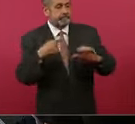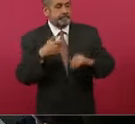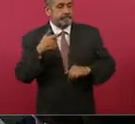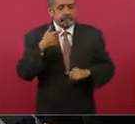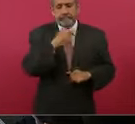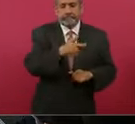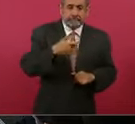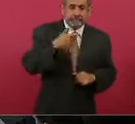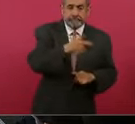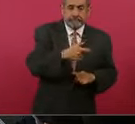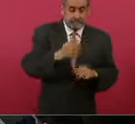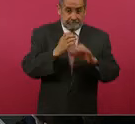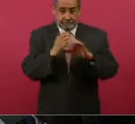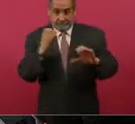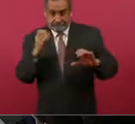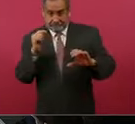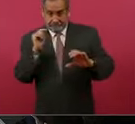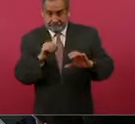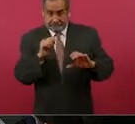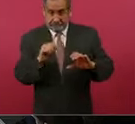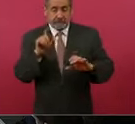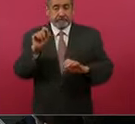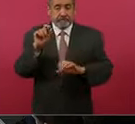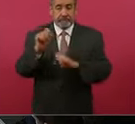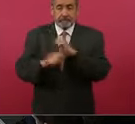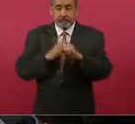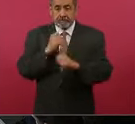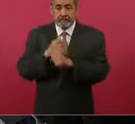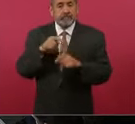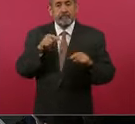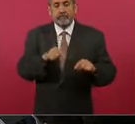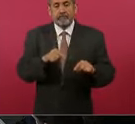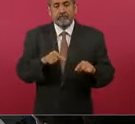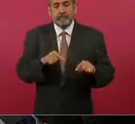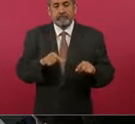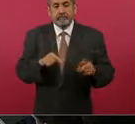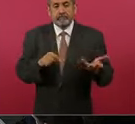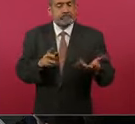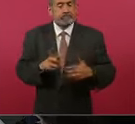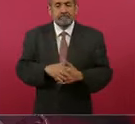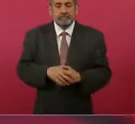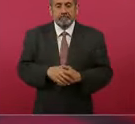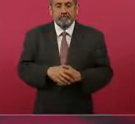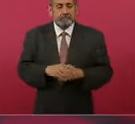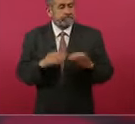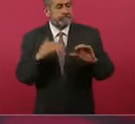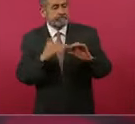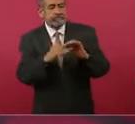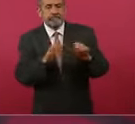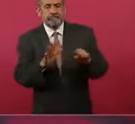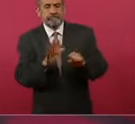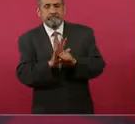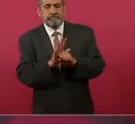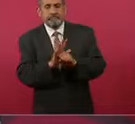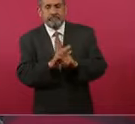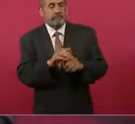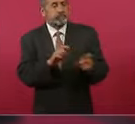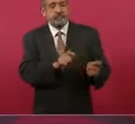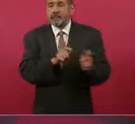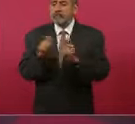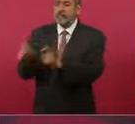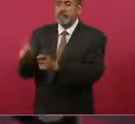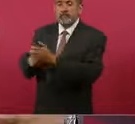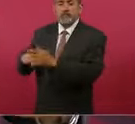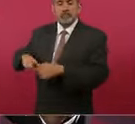los tubos a los 20 años no pasaban al gobierno,